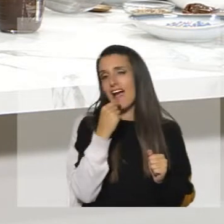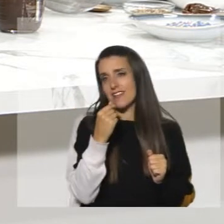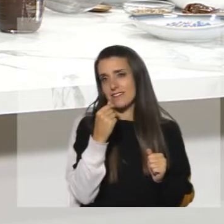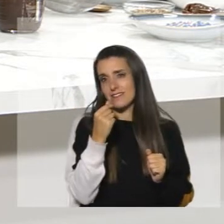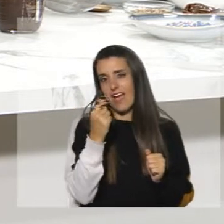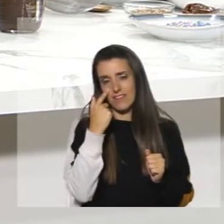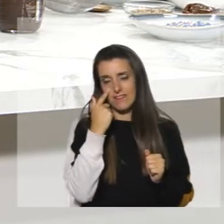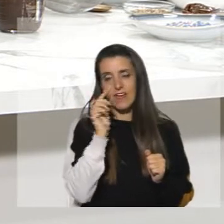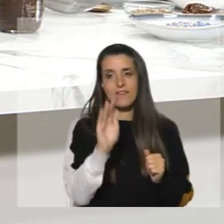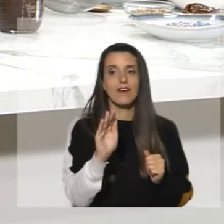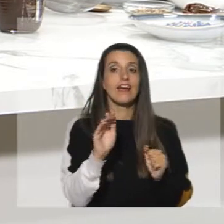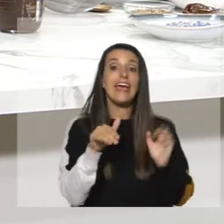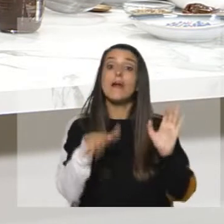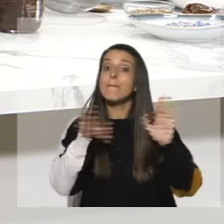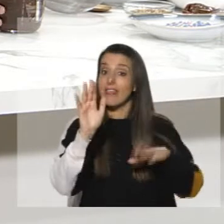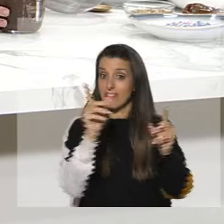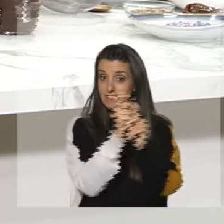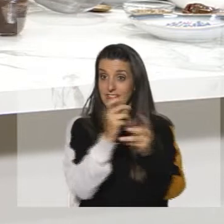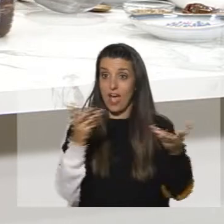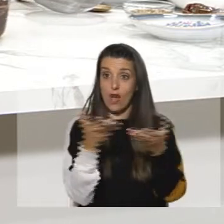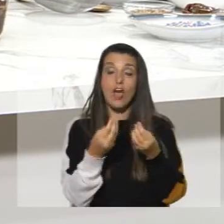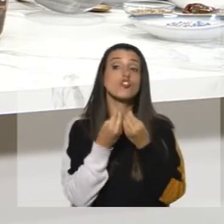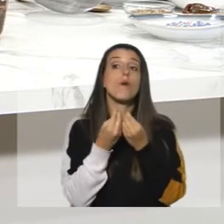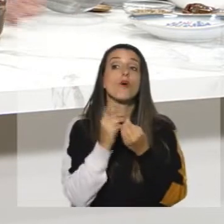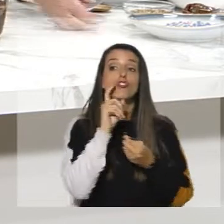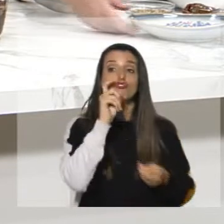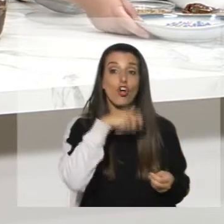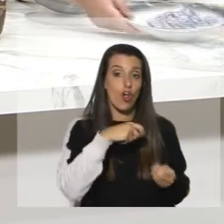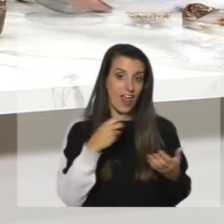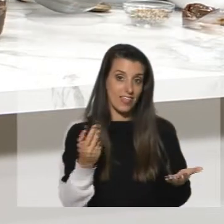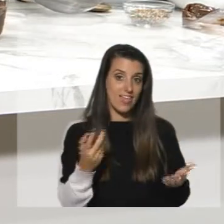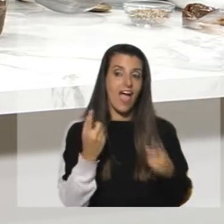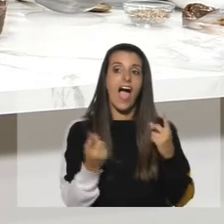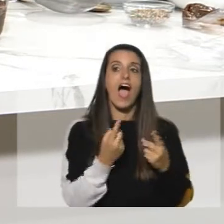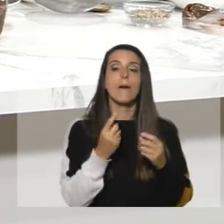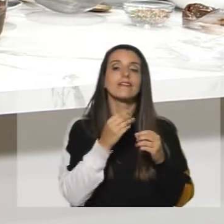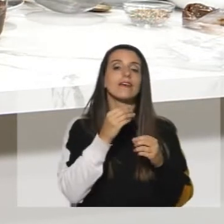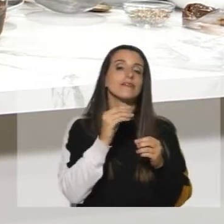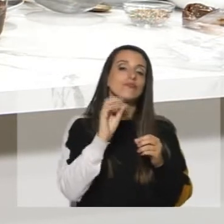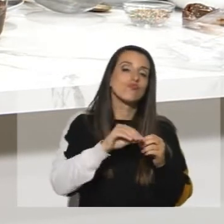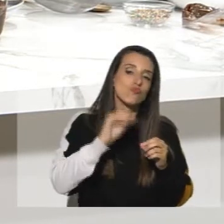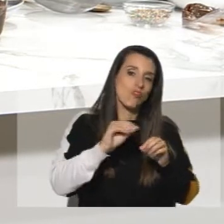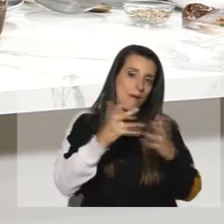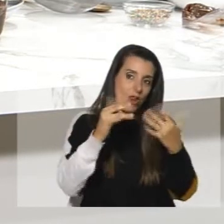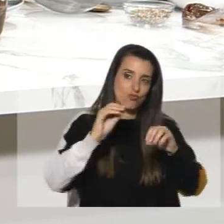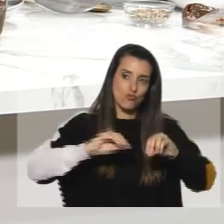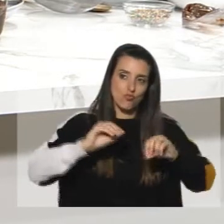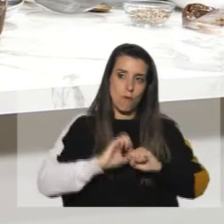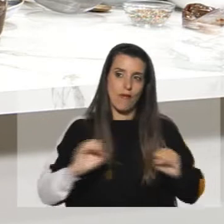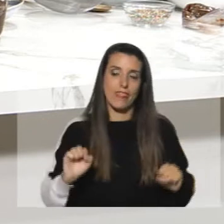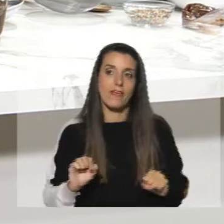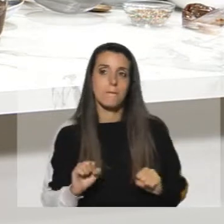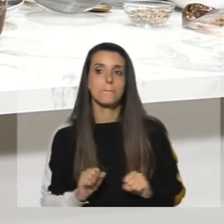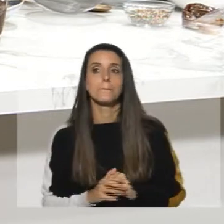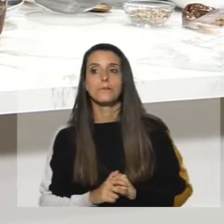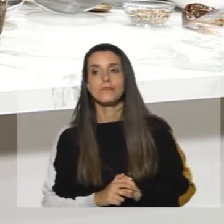engorrosa, señores. Pero no se preocupen. Que es como el forrado porque... con chocolate. Y bueno, la vida es así. A veces te ensucias un poco. Bueno, pero qué rico ensuciarse con ese